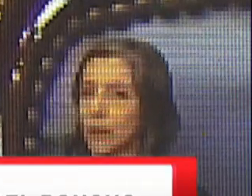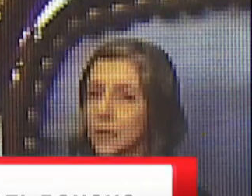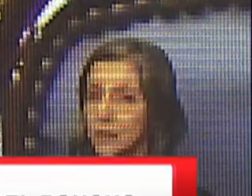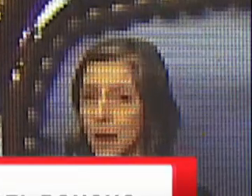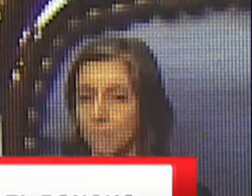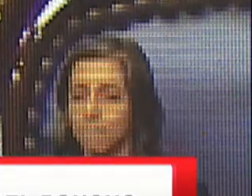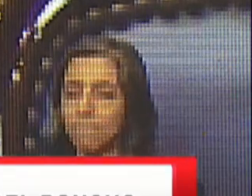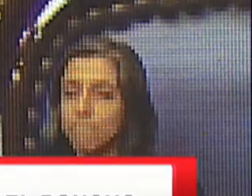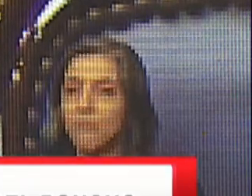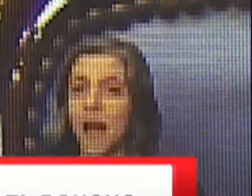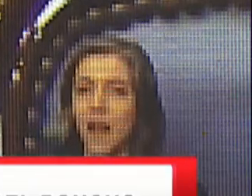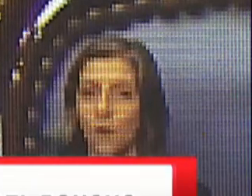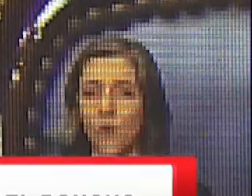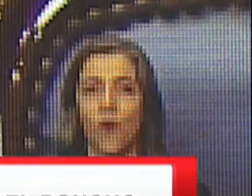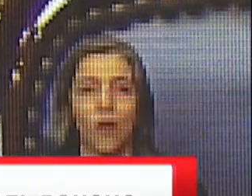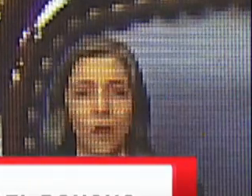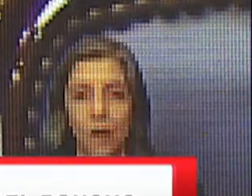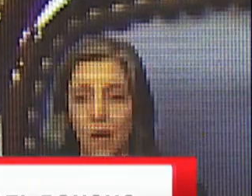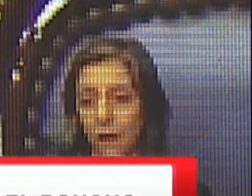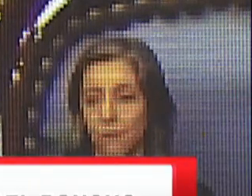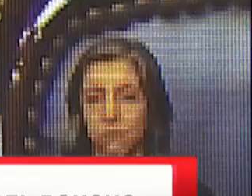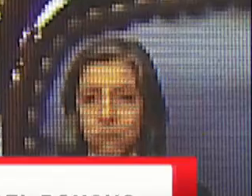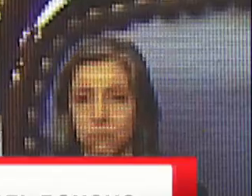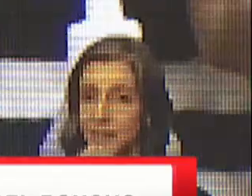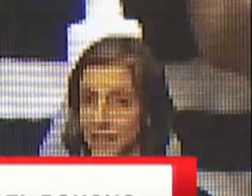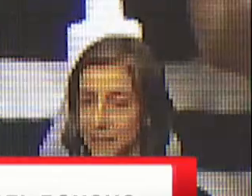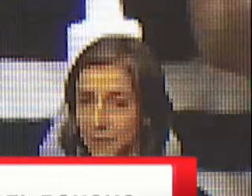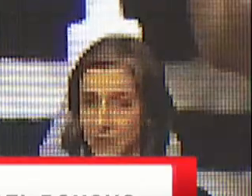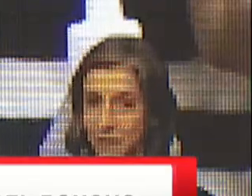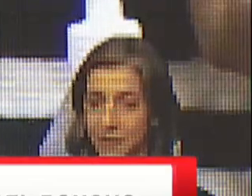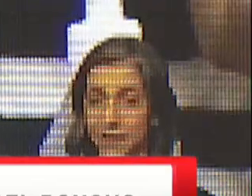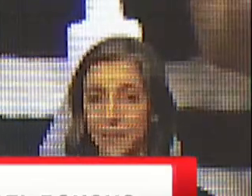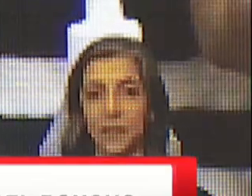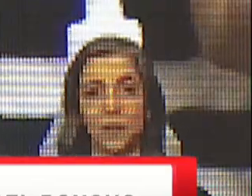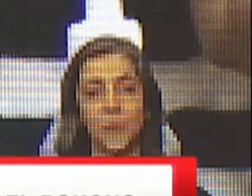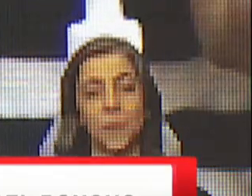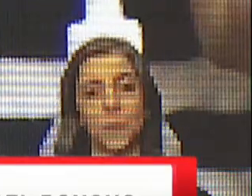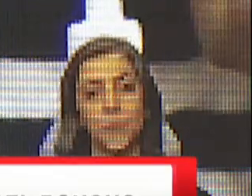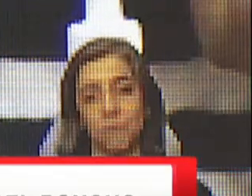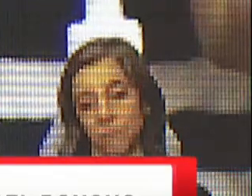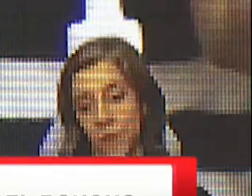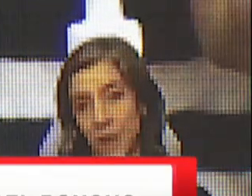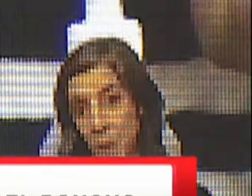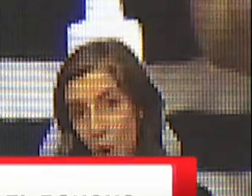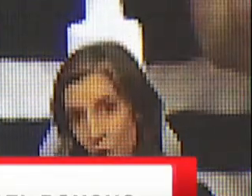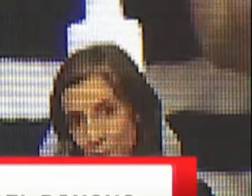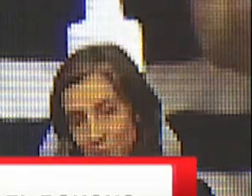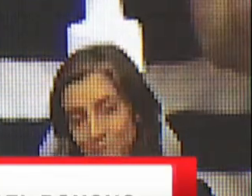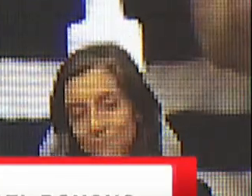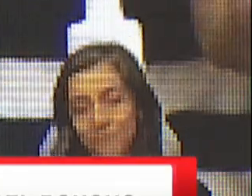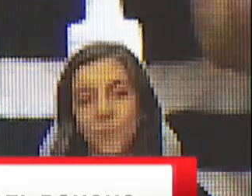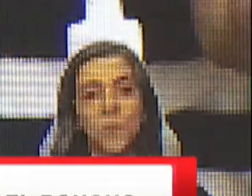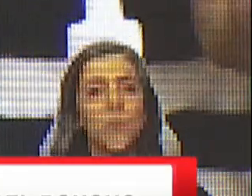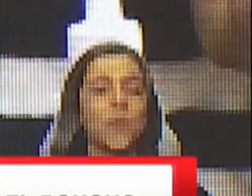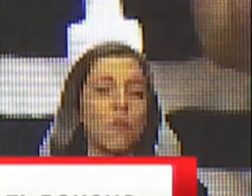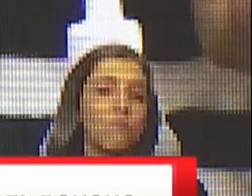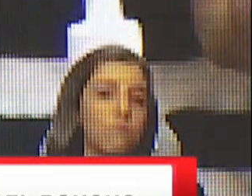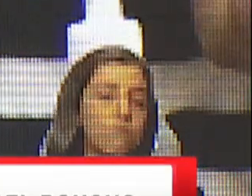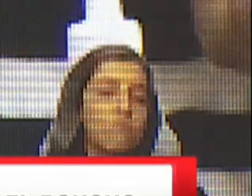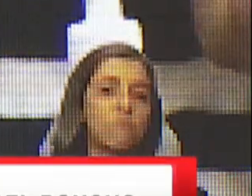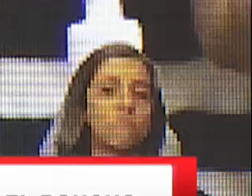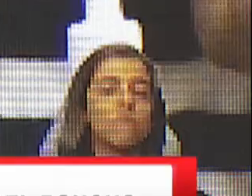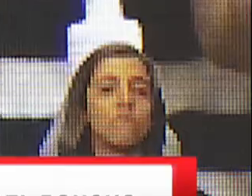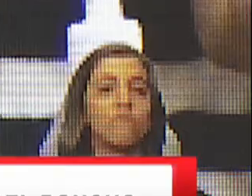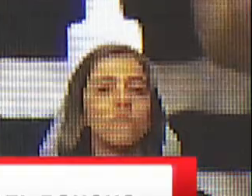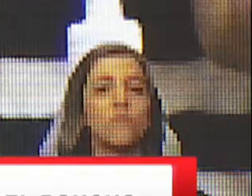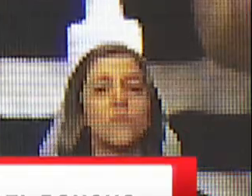este tema que no forma parte de la agenda de la gente, por eso voto en contra. No está, la gente no está pensando en eso. Ahora, es curioso porque